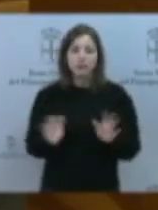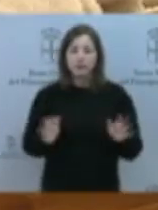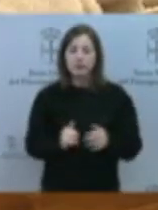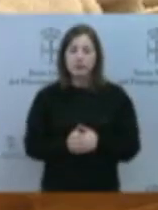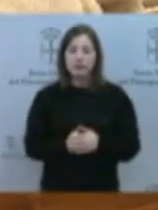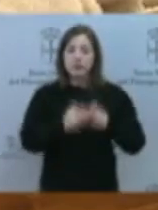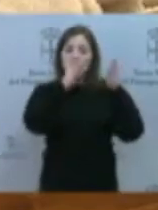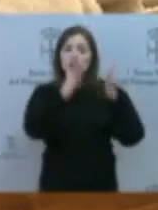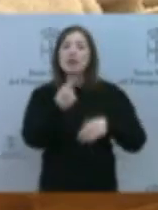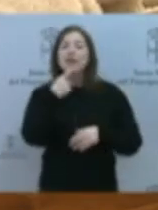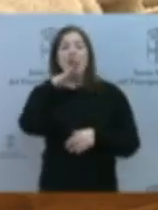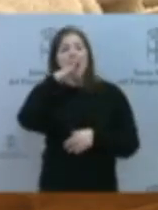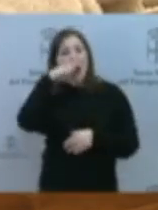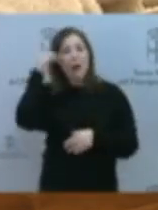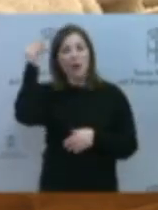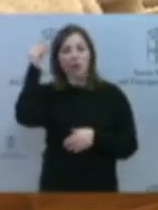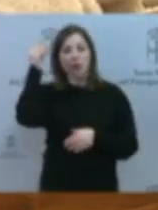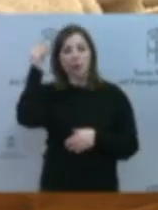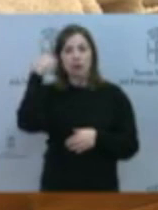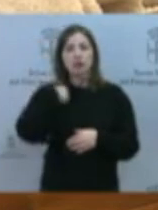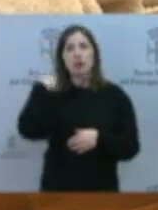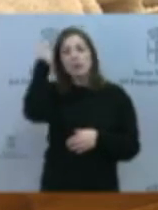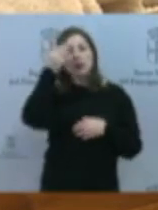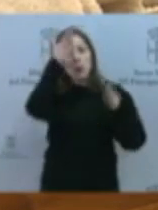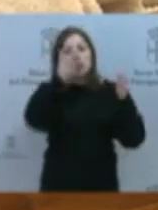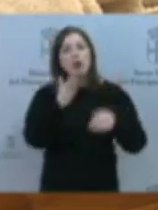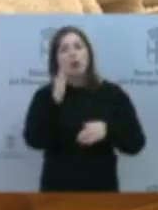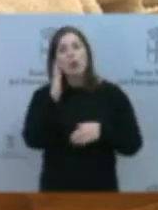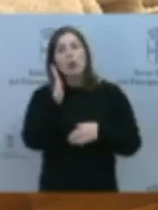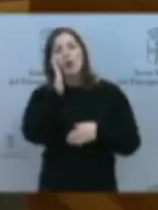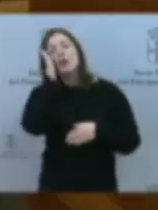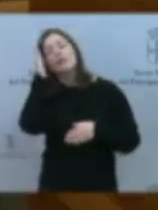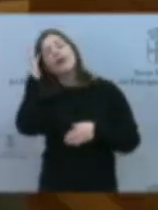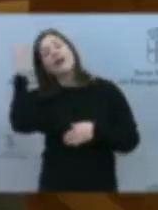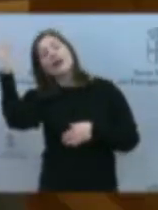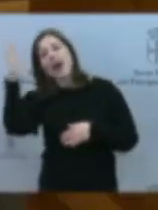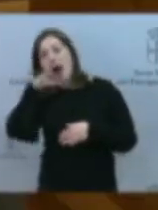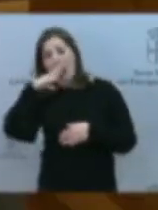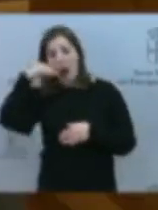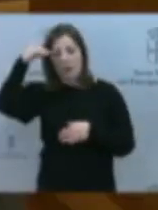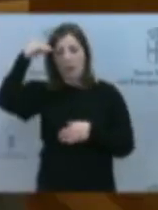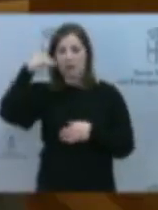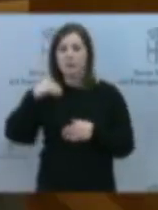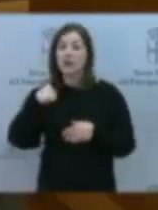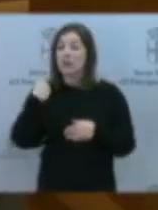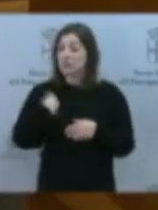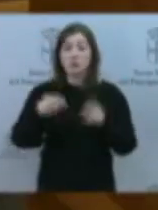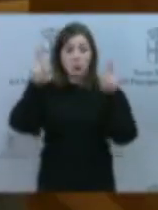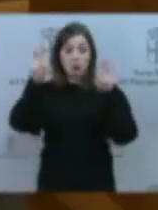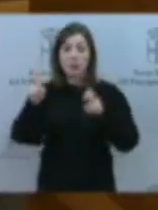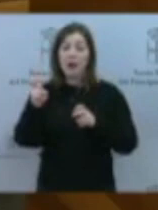duerme pensando en Amazon. Y lo mismo le pasa con el tema de Liberbank. Yo tengo la sensación de que más que